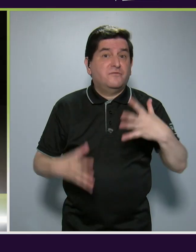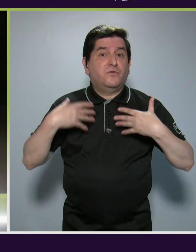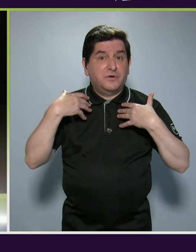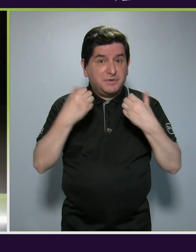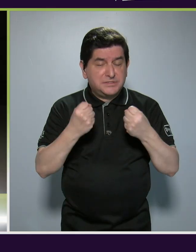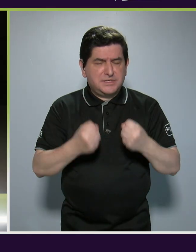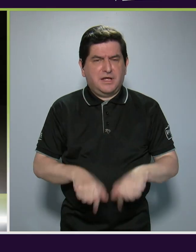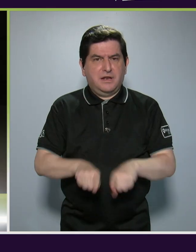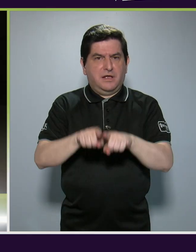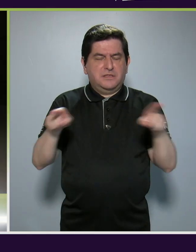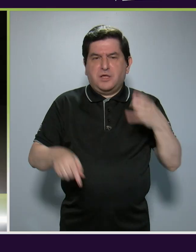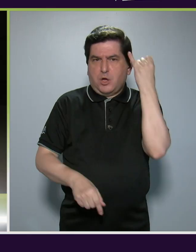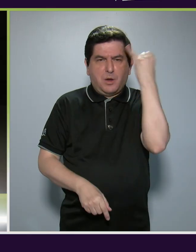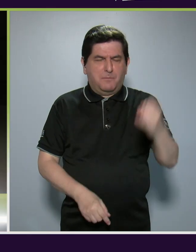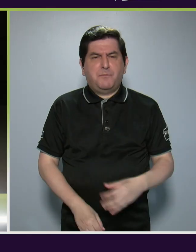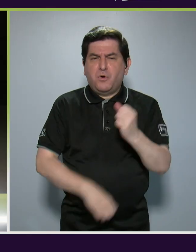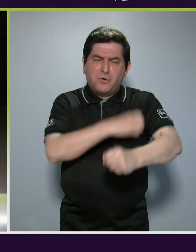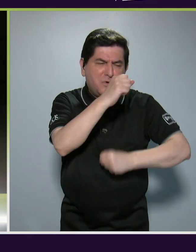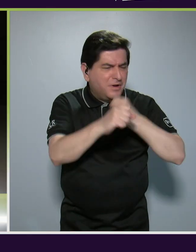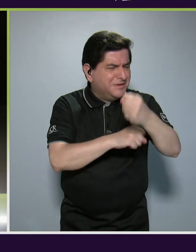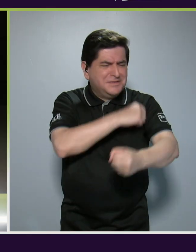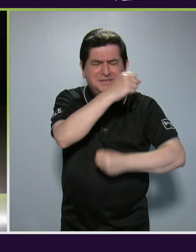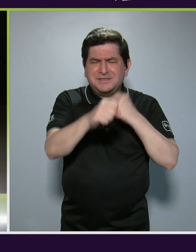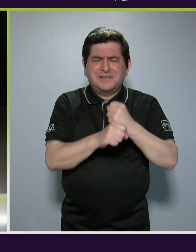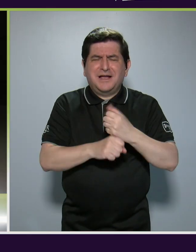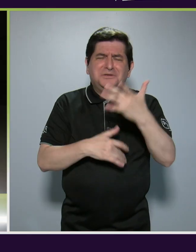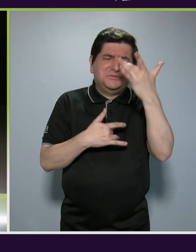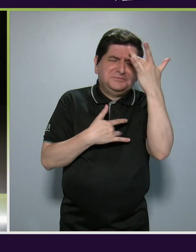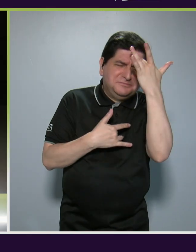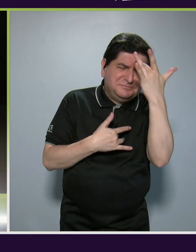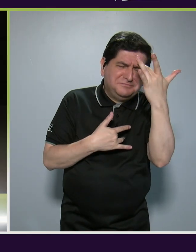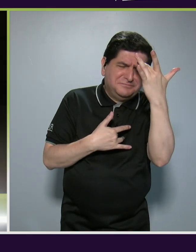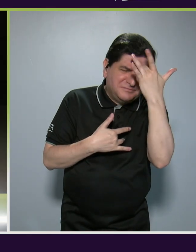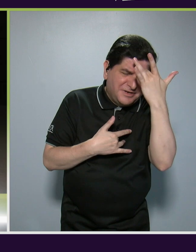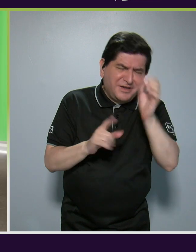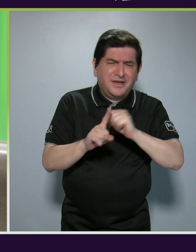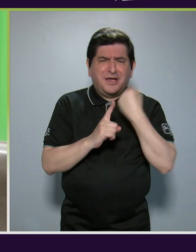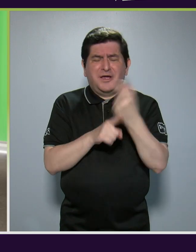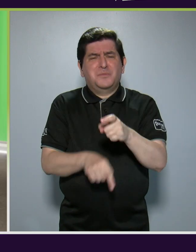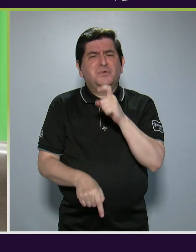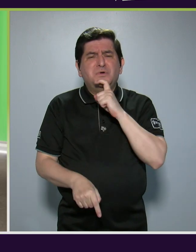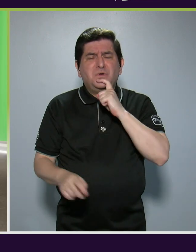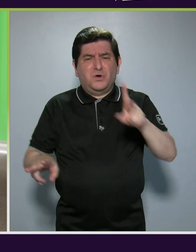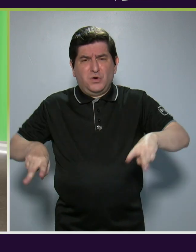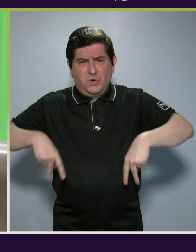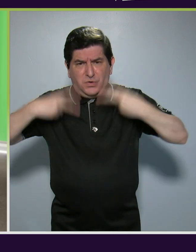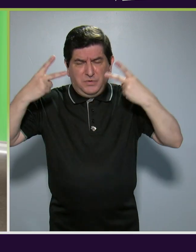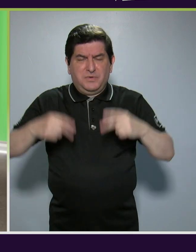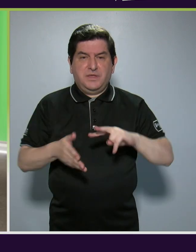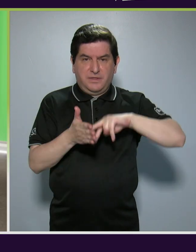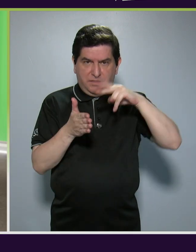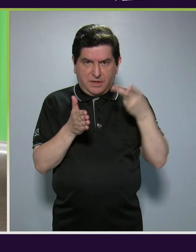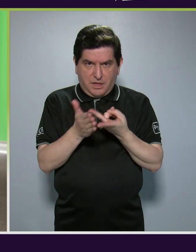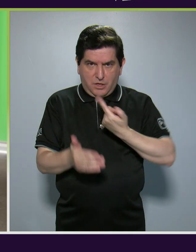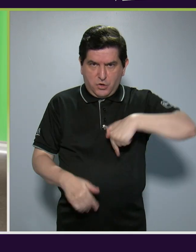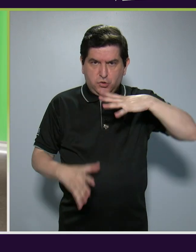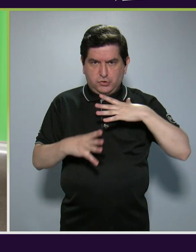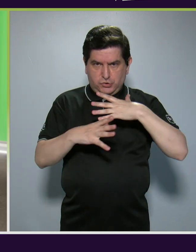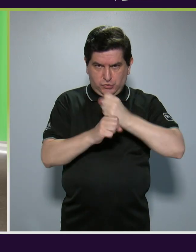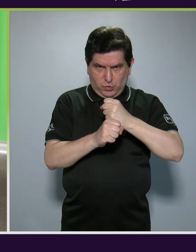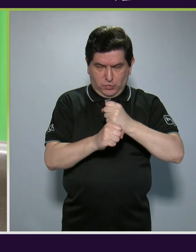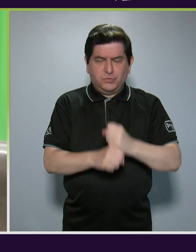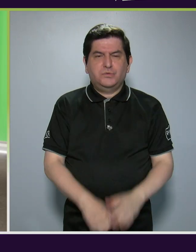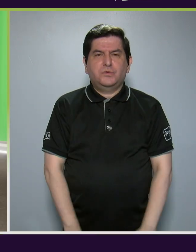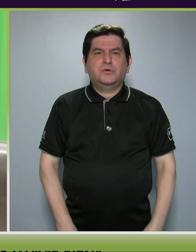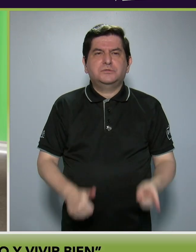idea tampoco es vivir muchos años con enfermedades o con una situación difícil de vida. Hay un concepto que nosotros resumimos que es como el